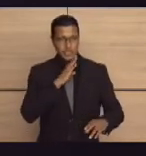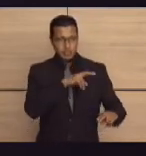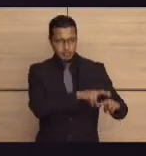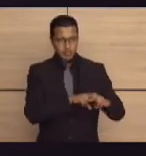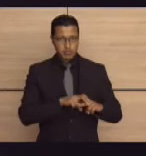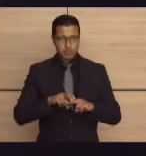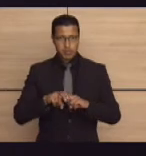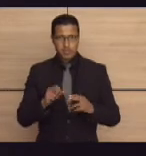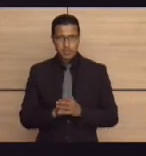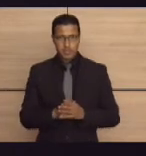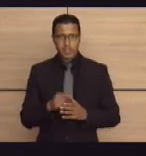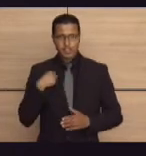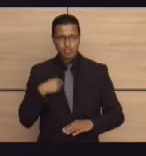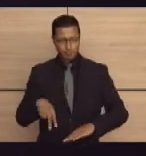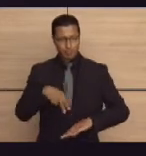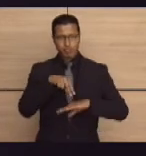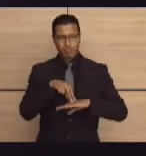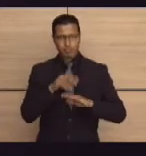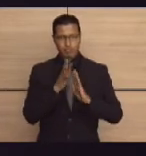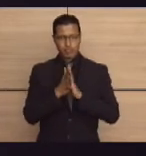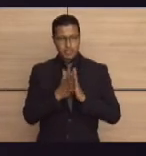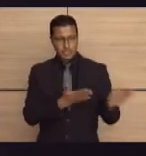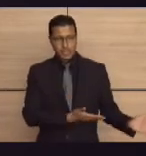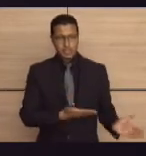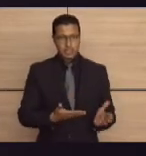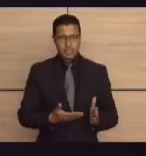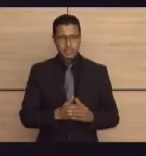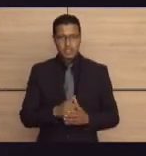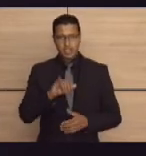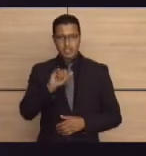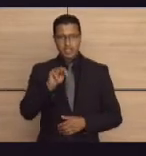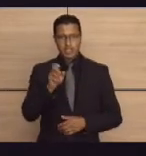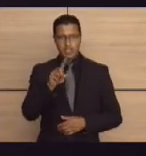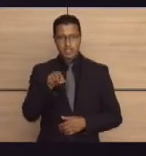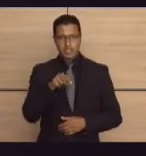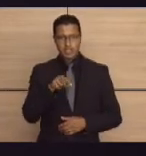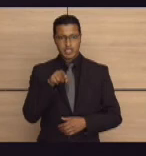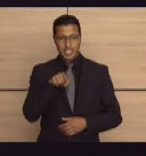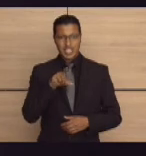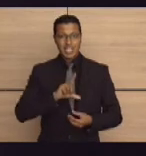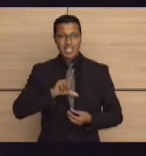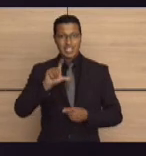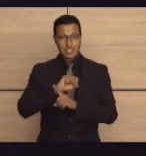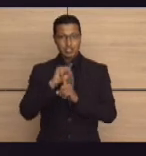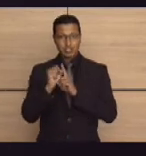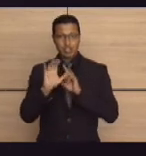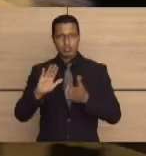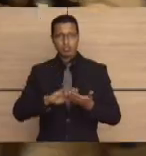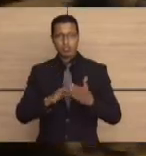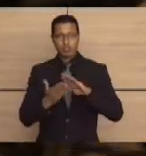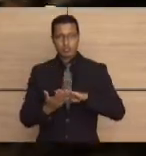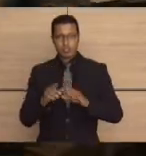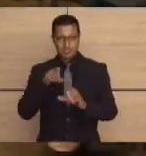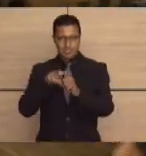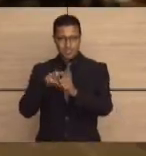Me emociona invitar al escenario a Inés Guzmán Harariyú. Inés Guzmán es una líder social de la comunidad Utaitú,